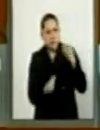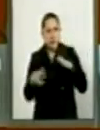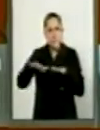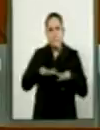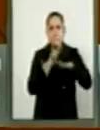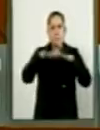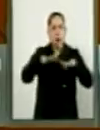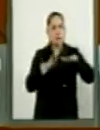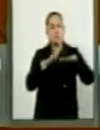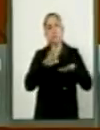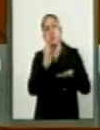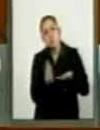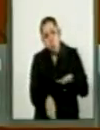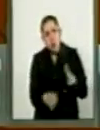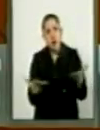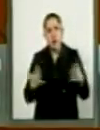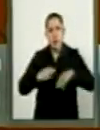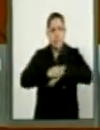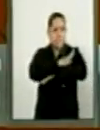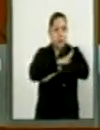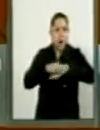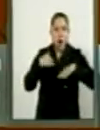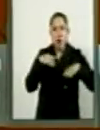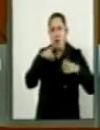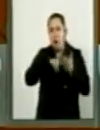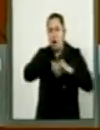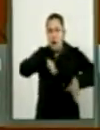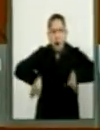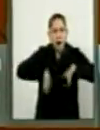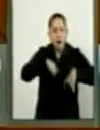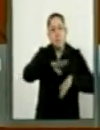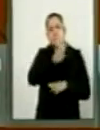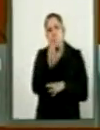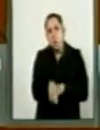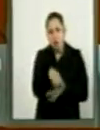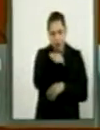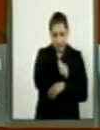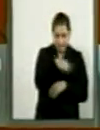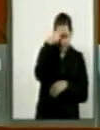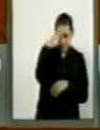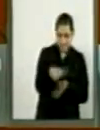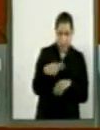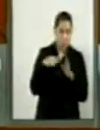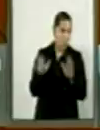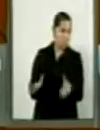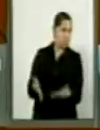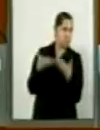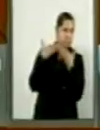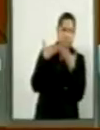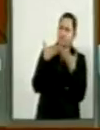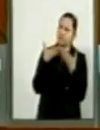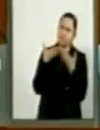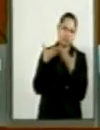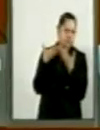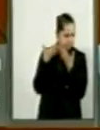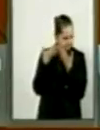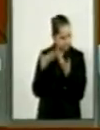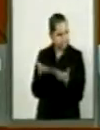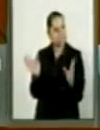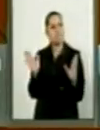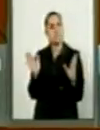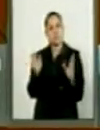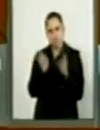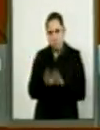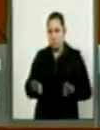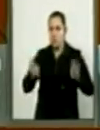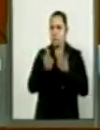hoy México responde de manera muy distinta. Hoy México responde dando espacio a los derechos